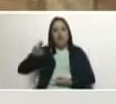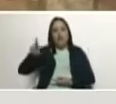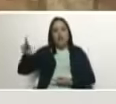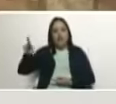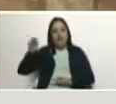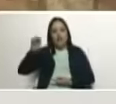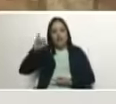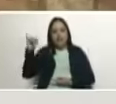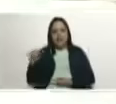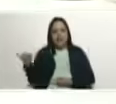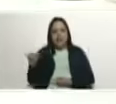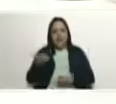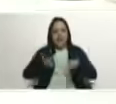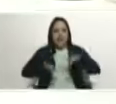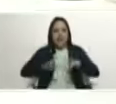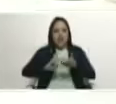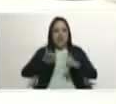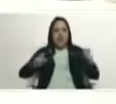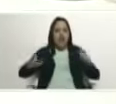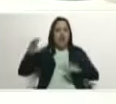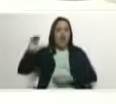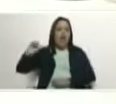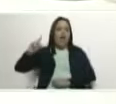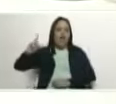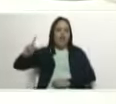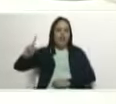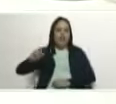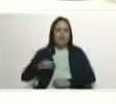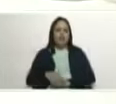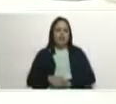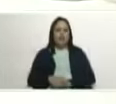Partido Acción Democrática, bienvenido siempre.